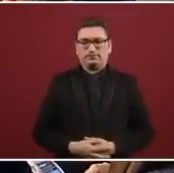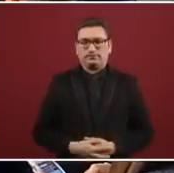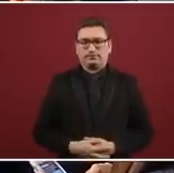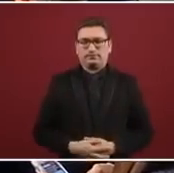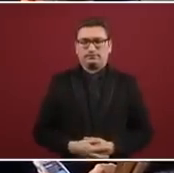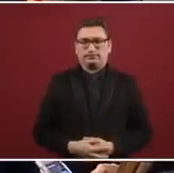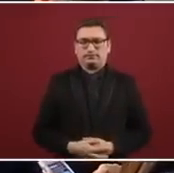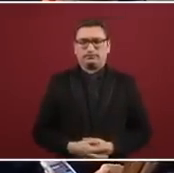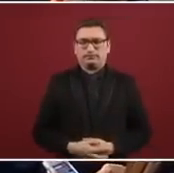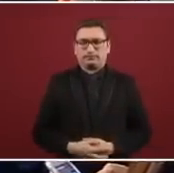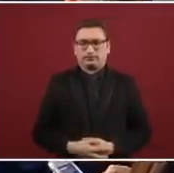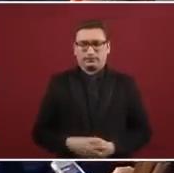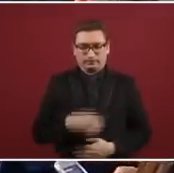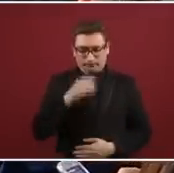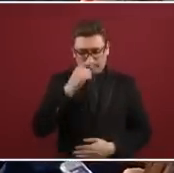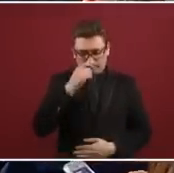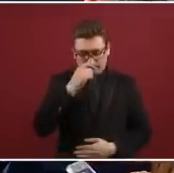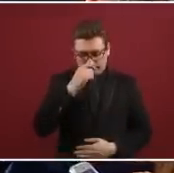Ricardo.